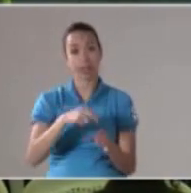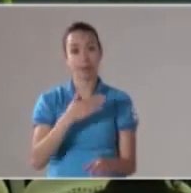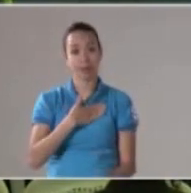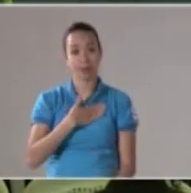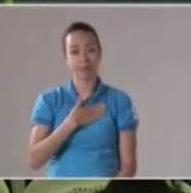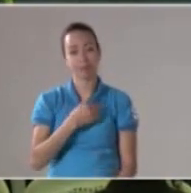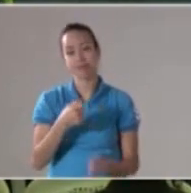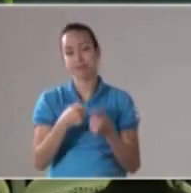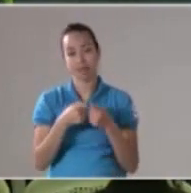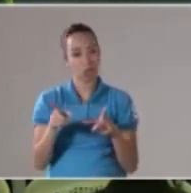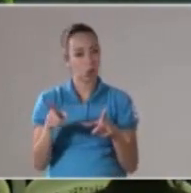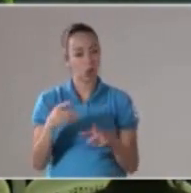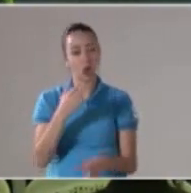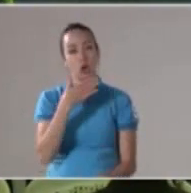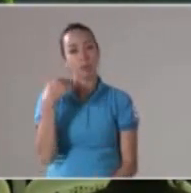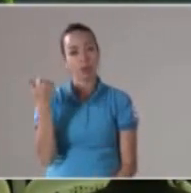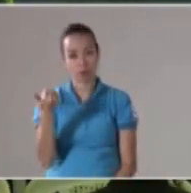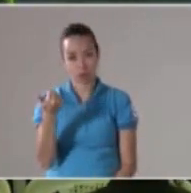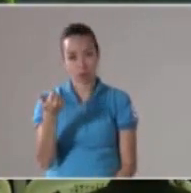luego, sería